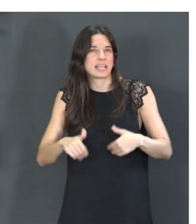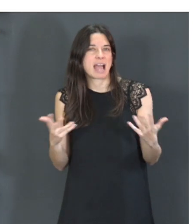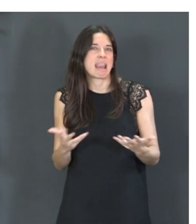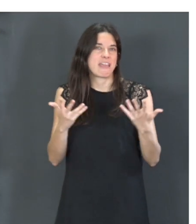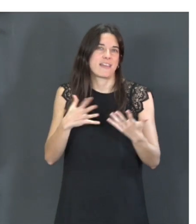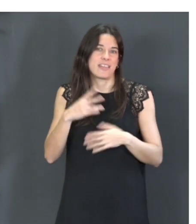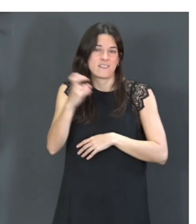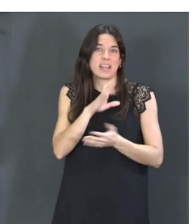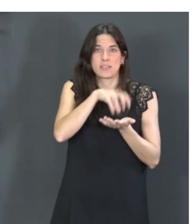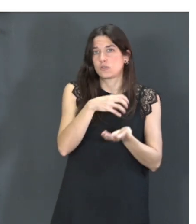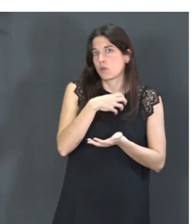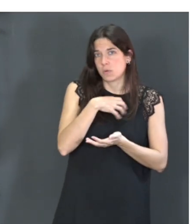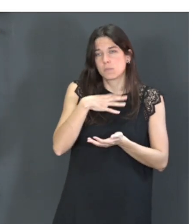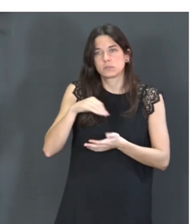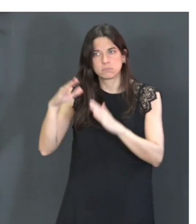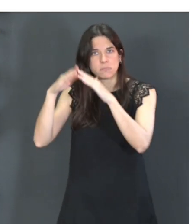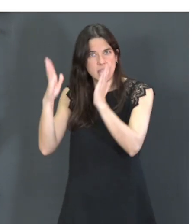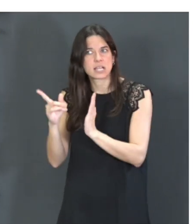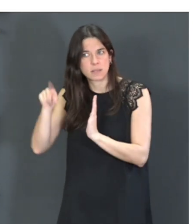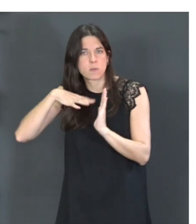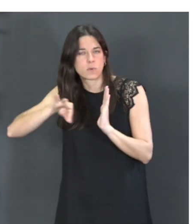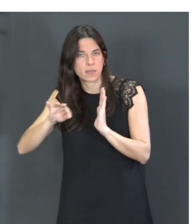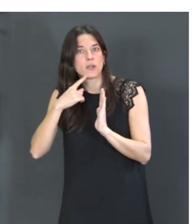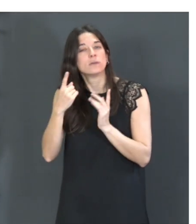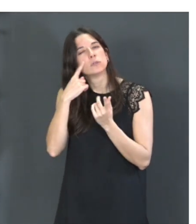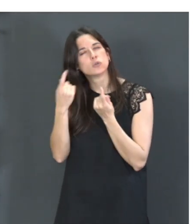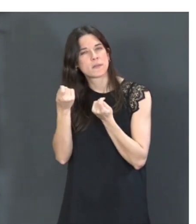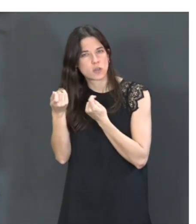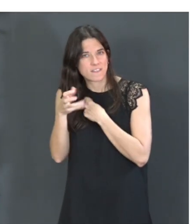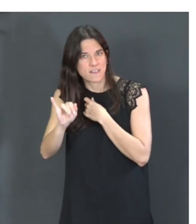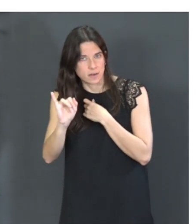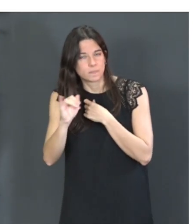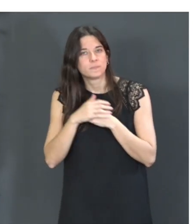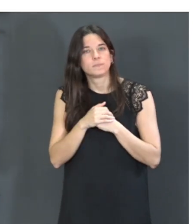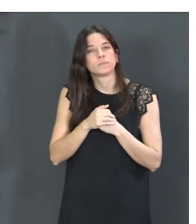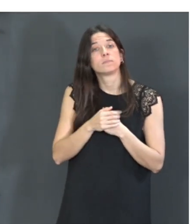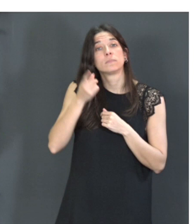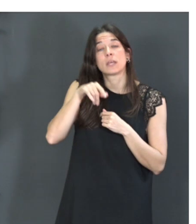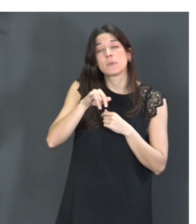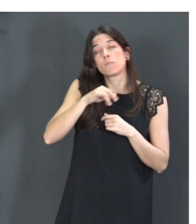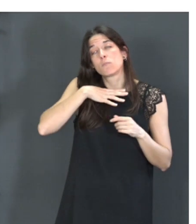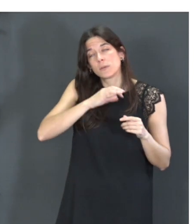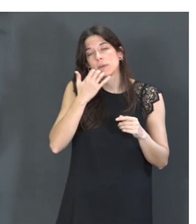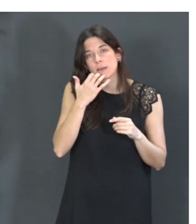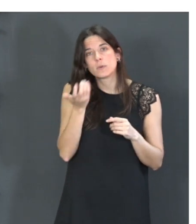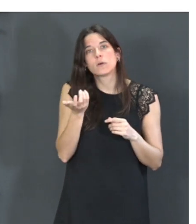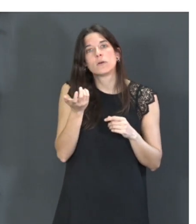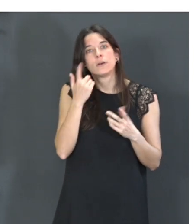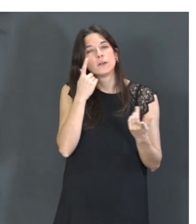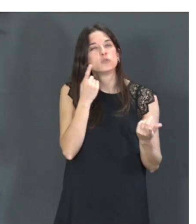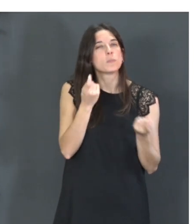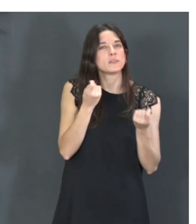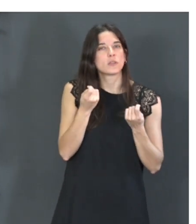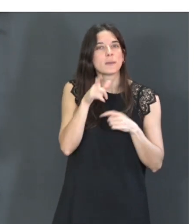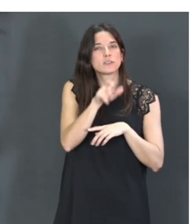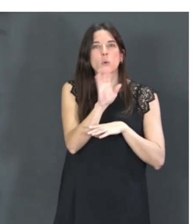puede trabajar en el domicilio y sí que sería bajo supervisión de ese cuidador. Por otro lado, también puede ser bajo la supervisión del cuidador